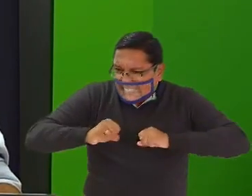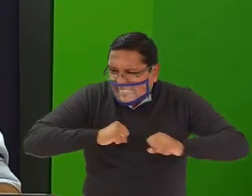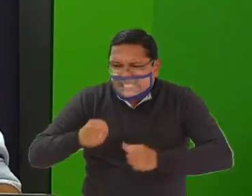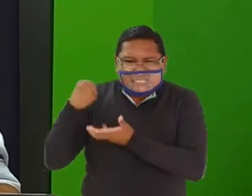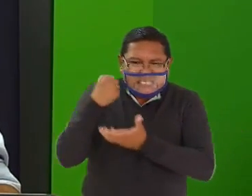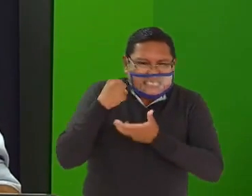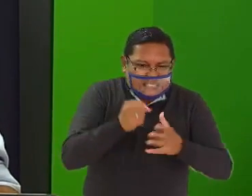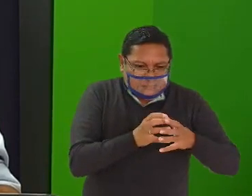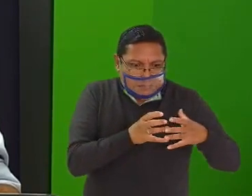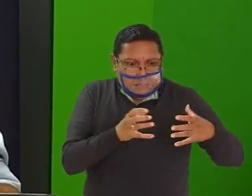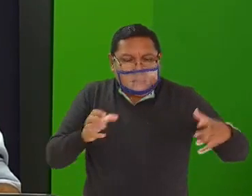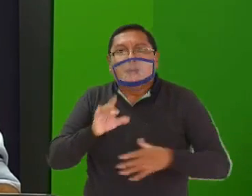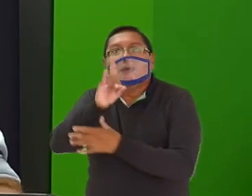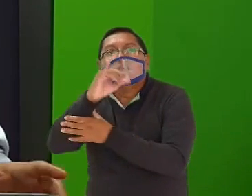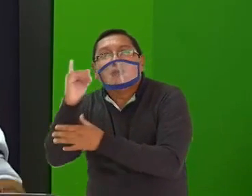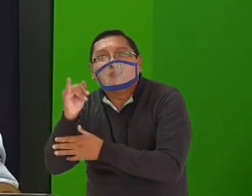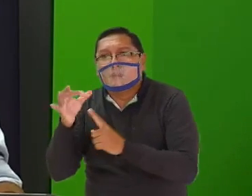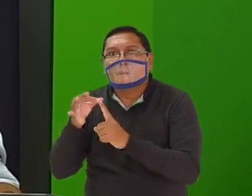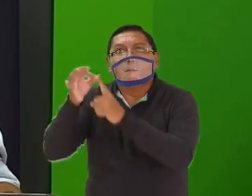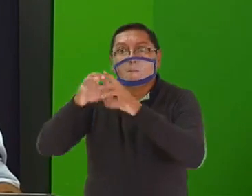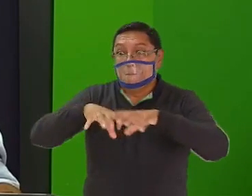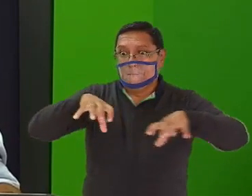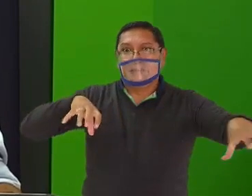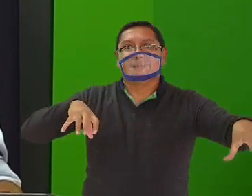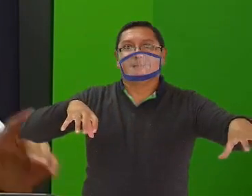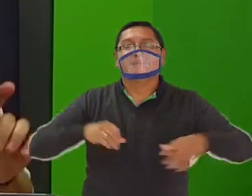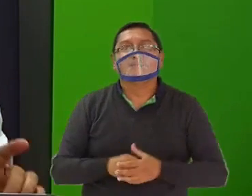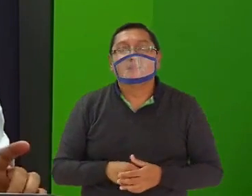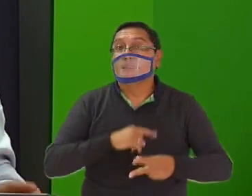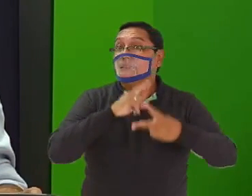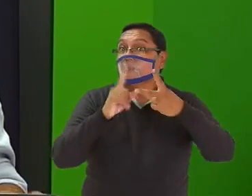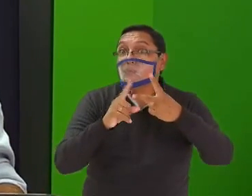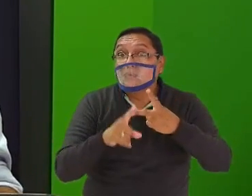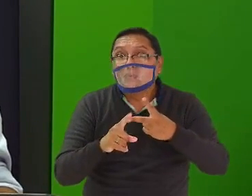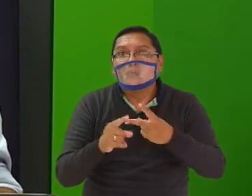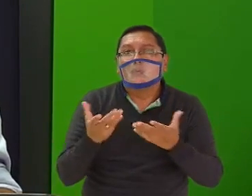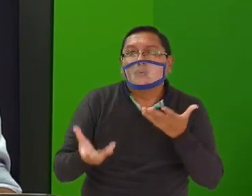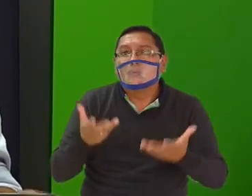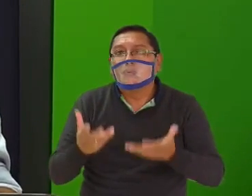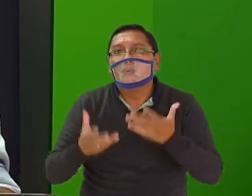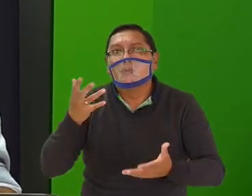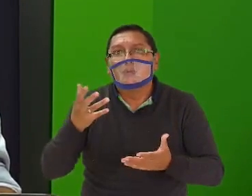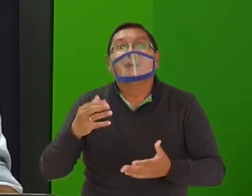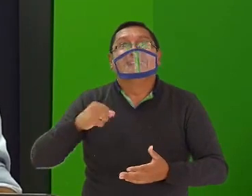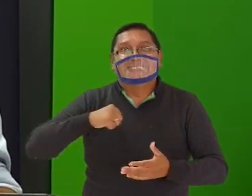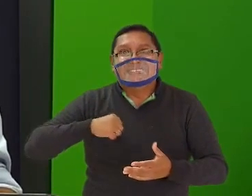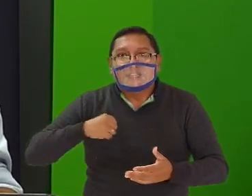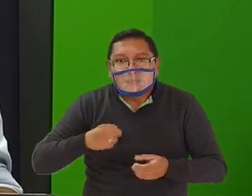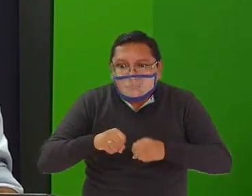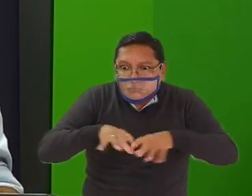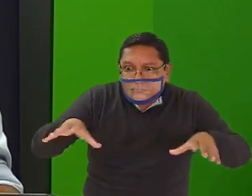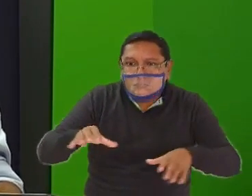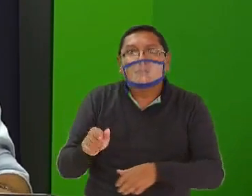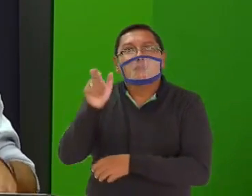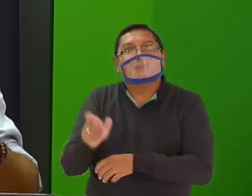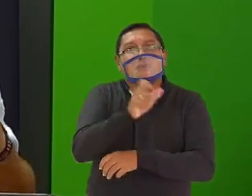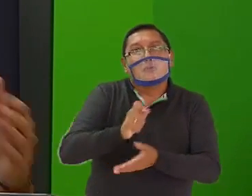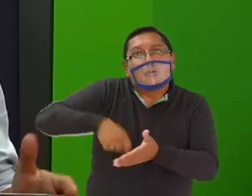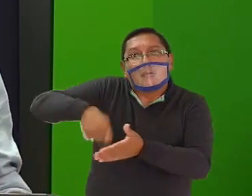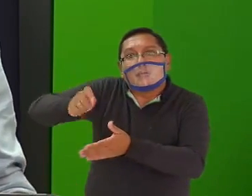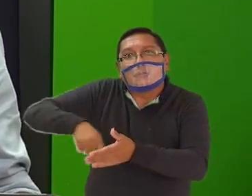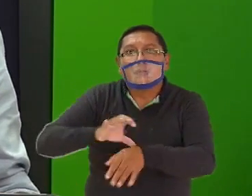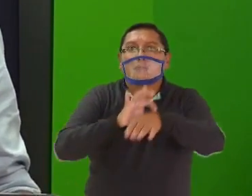de cuidados intensivos. Nos preparamos para que hubiera, cuando tocara, la suficiente oferta de personal médico, tanto en la